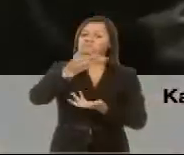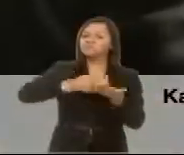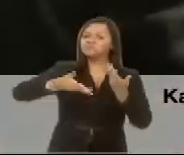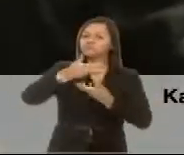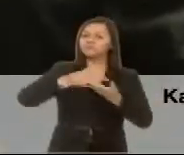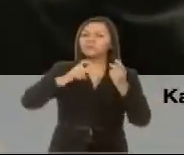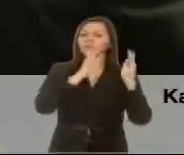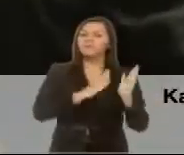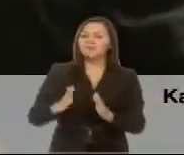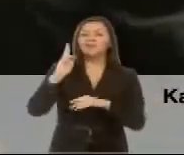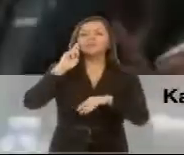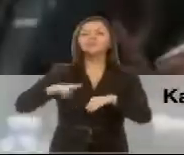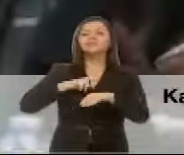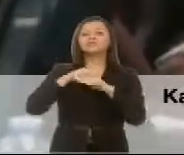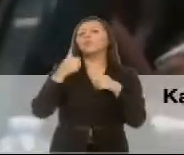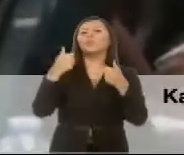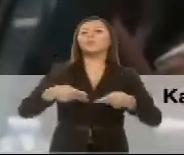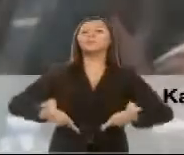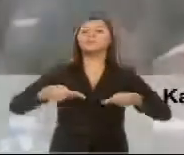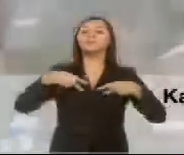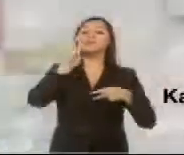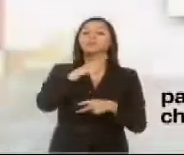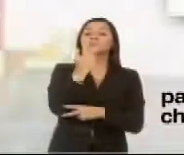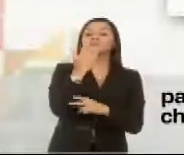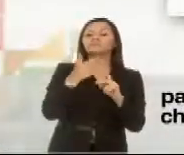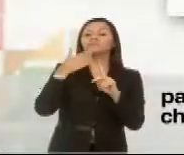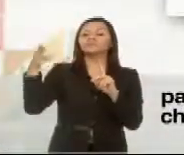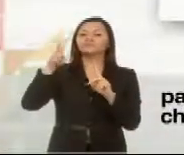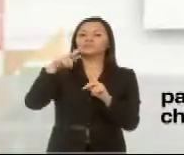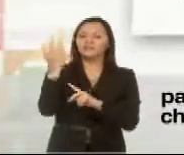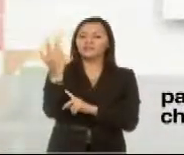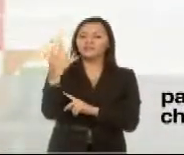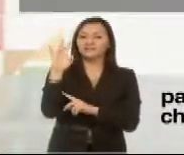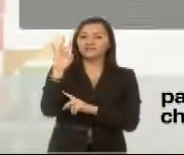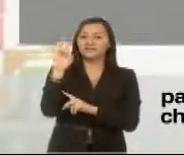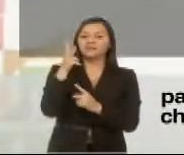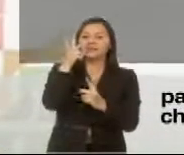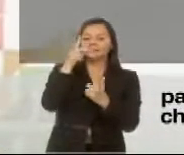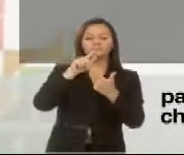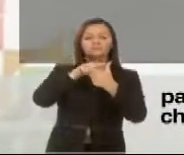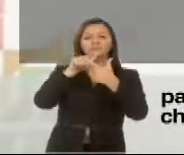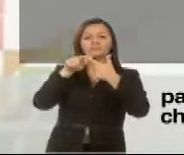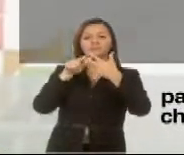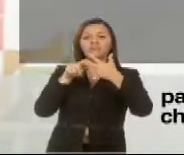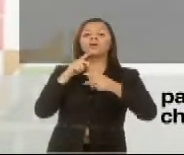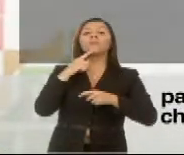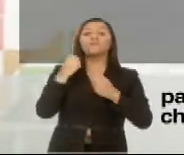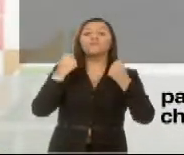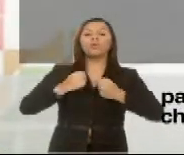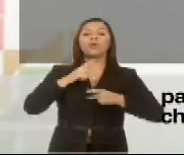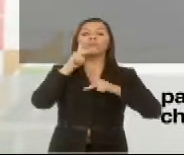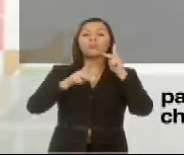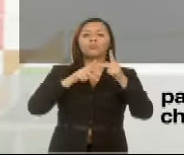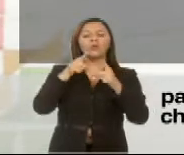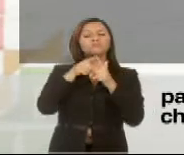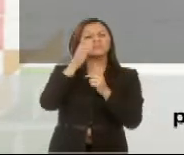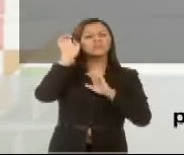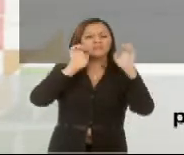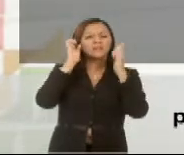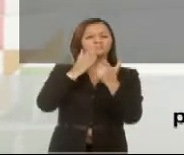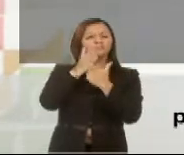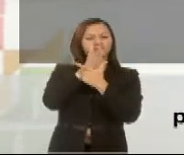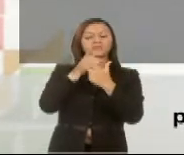socializó el Plan Nacional del Buen Vivir 2013-2017, que tiene 3 ejes programáticos: el poder popular con políticas y